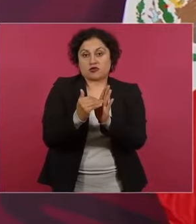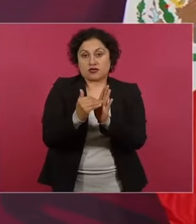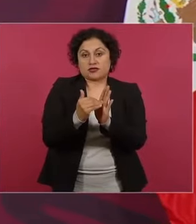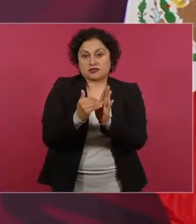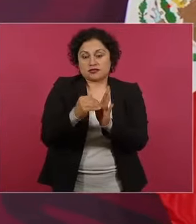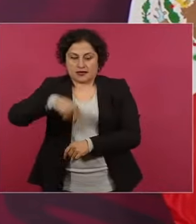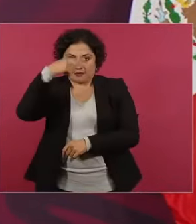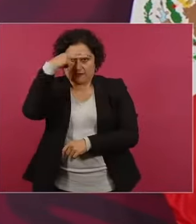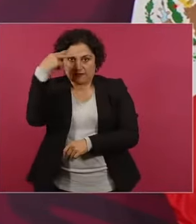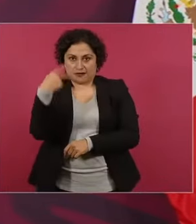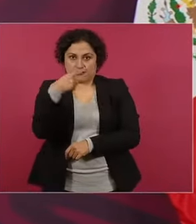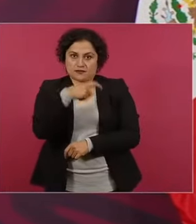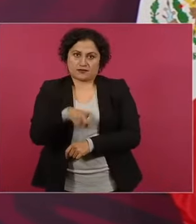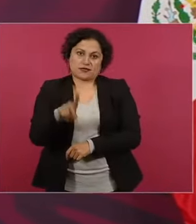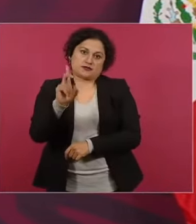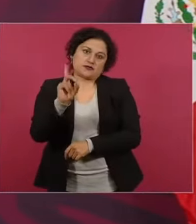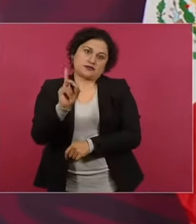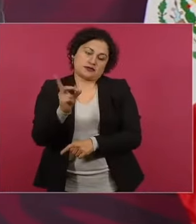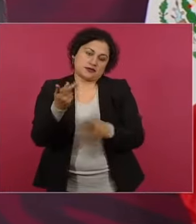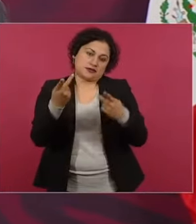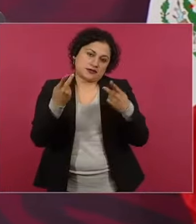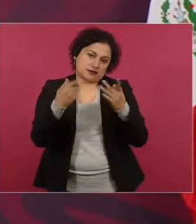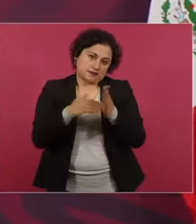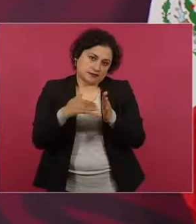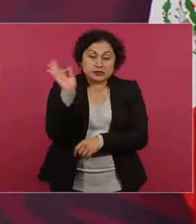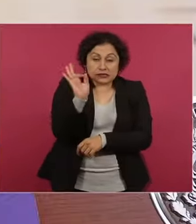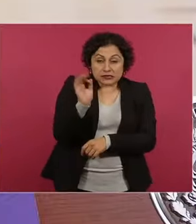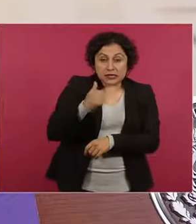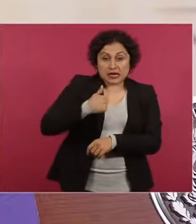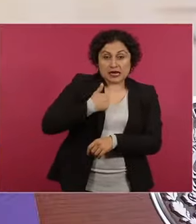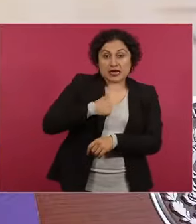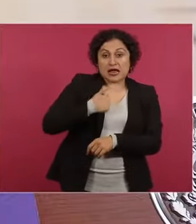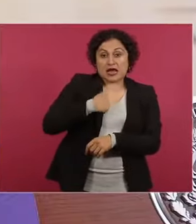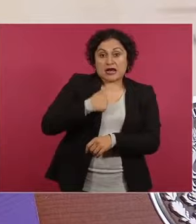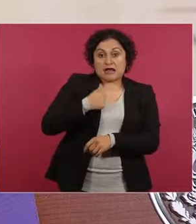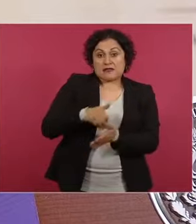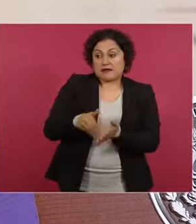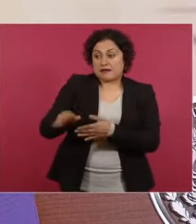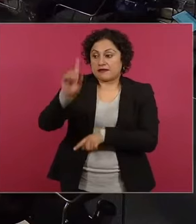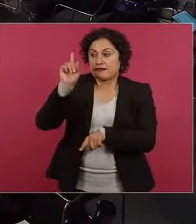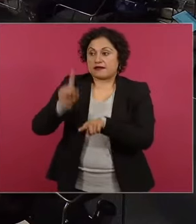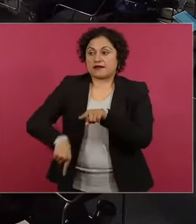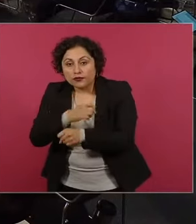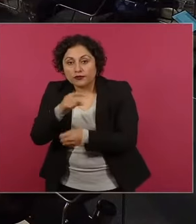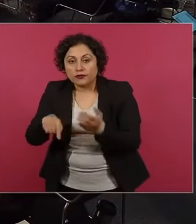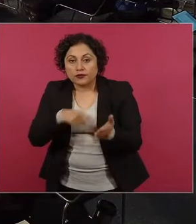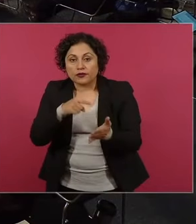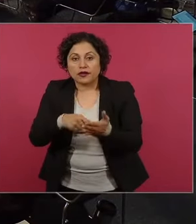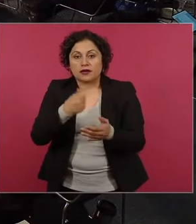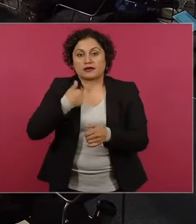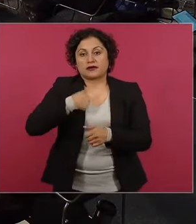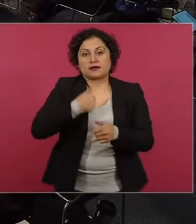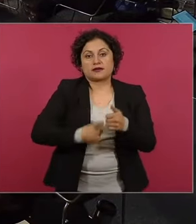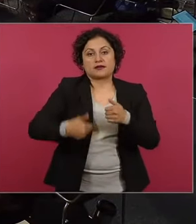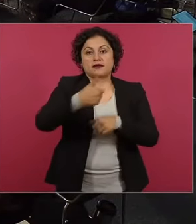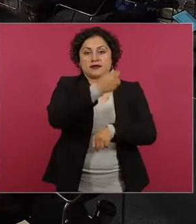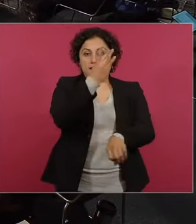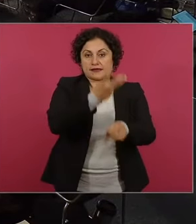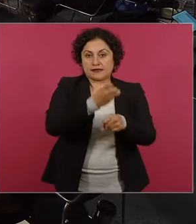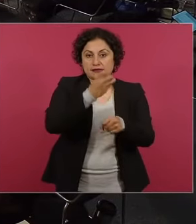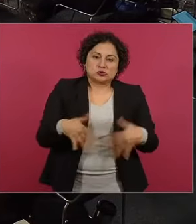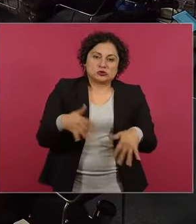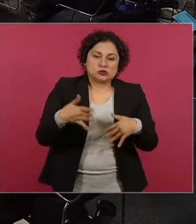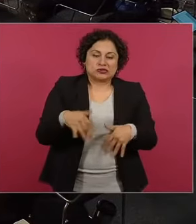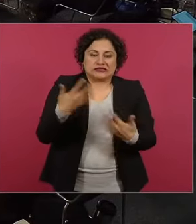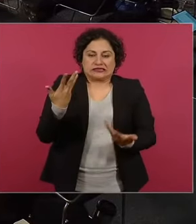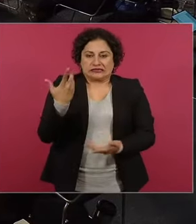tenemos 130. Entonces, si Canadá nos desplazaba, nos bajaba al cuarto y subían al tercero, pues no nos iba a ir